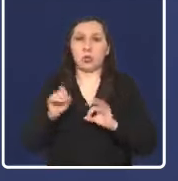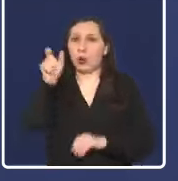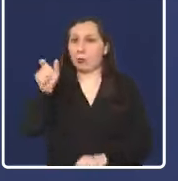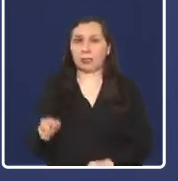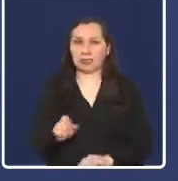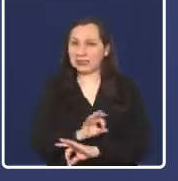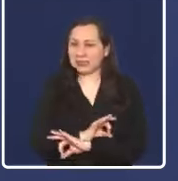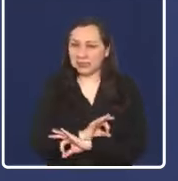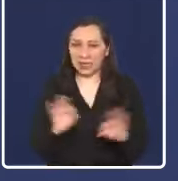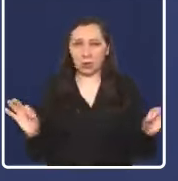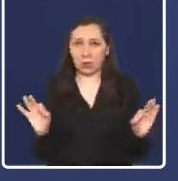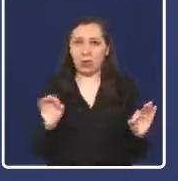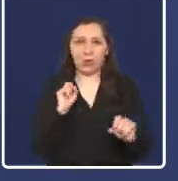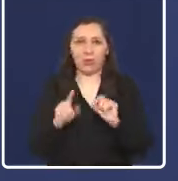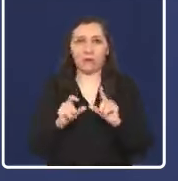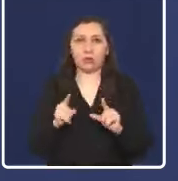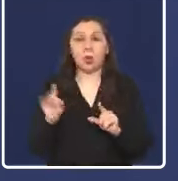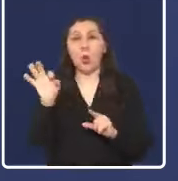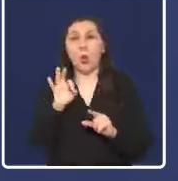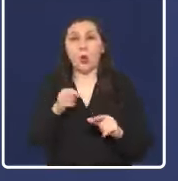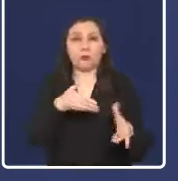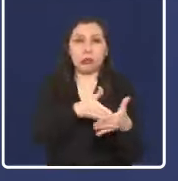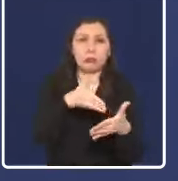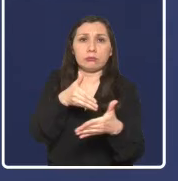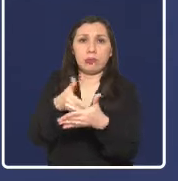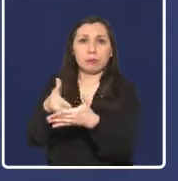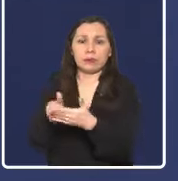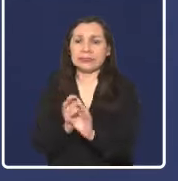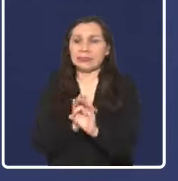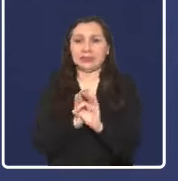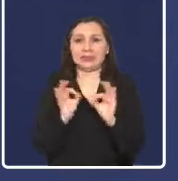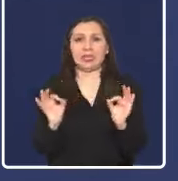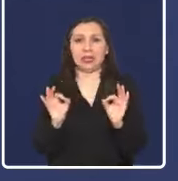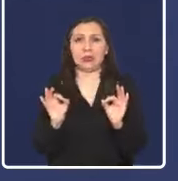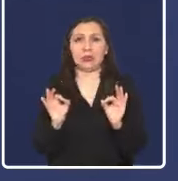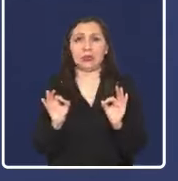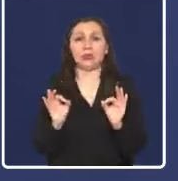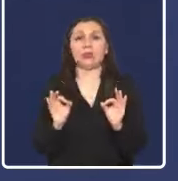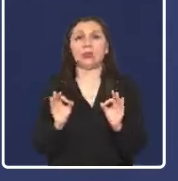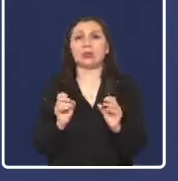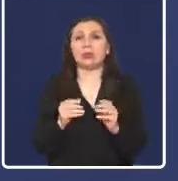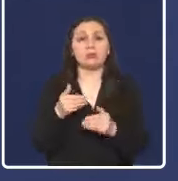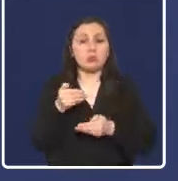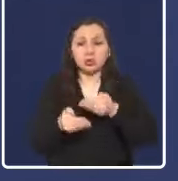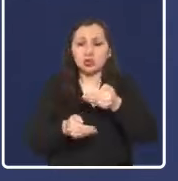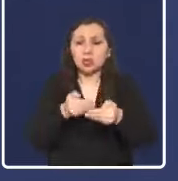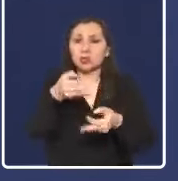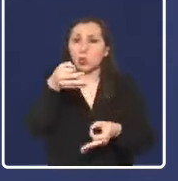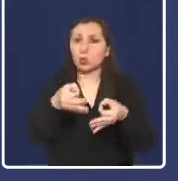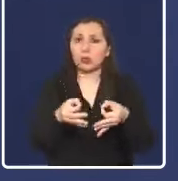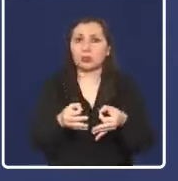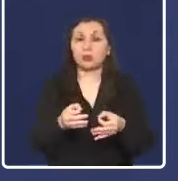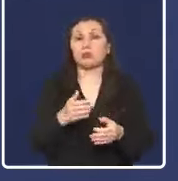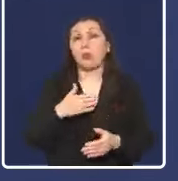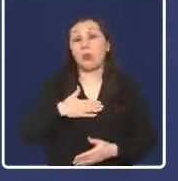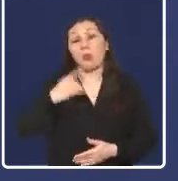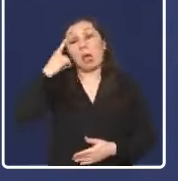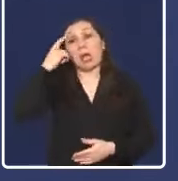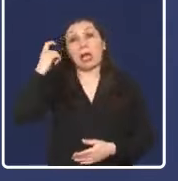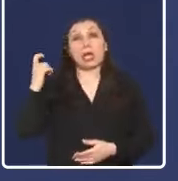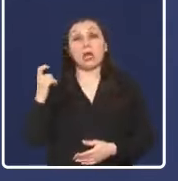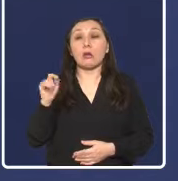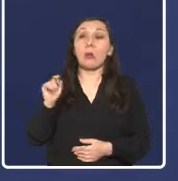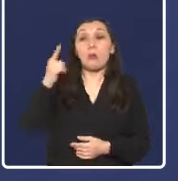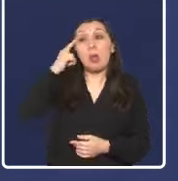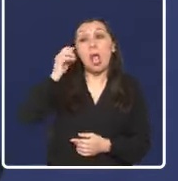nadie ni obstaculizar a nadie, obstaculizar ningún procedimiento judicial. Uno podrá creer que